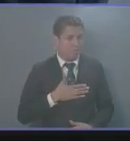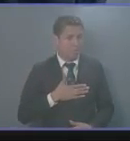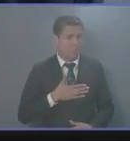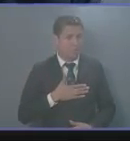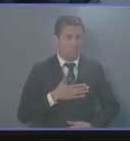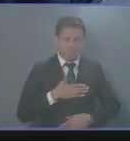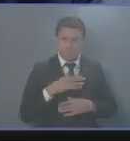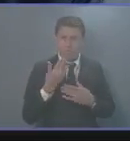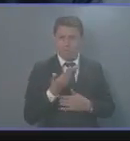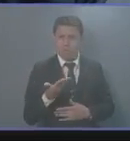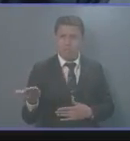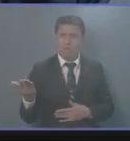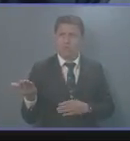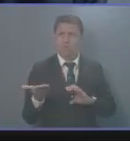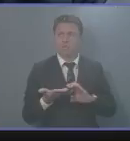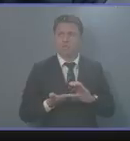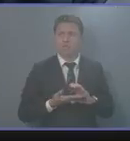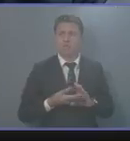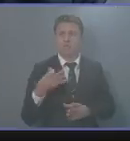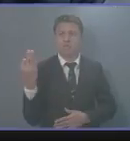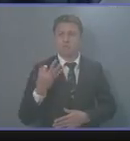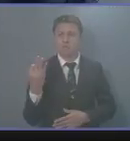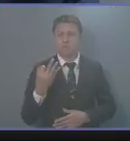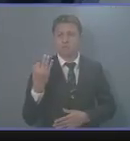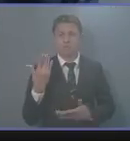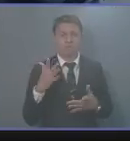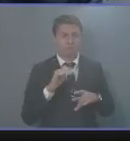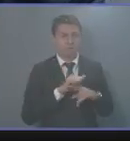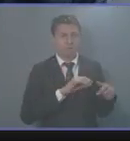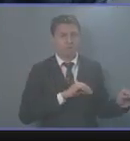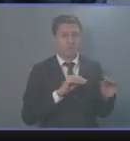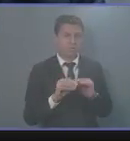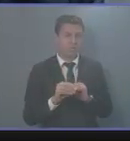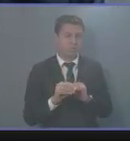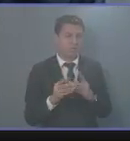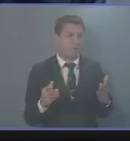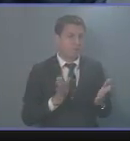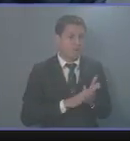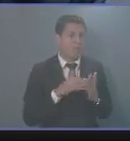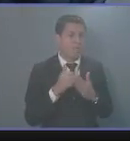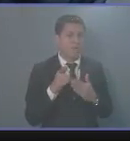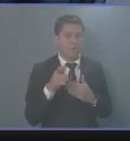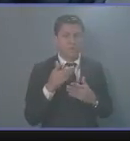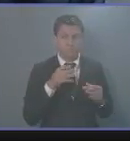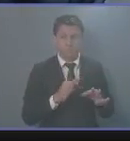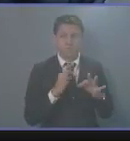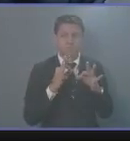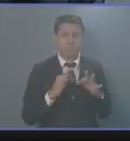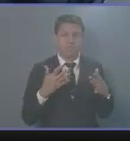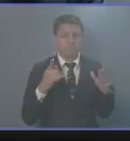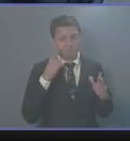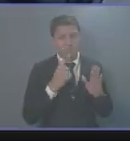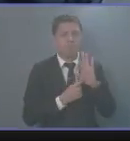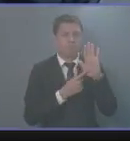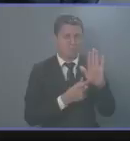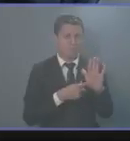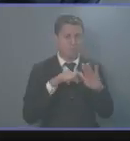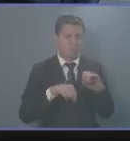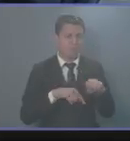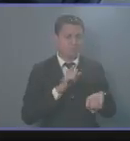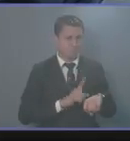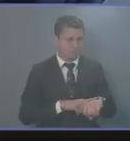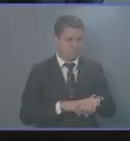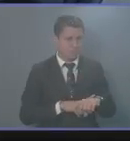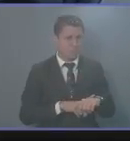los recursos utilizados y ejecutados, y el plan, por supuesto, da a conocer en esta